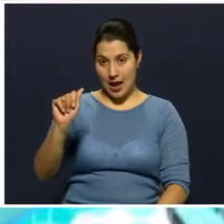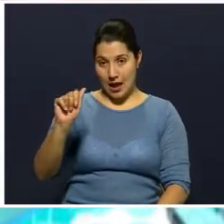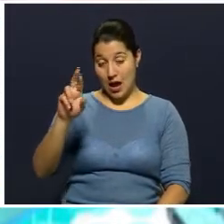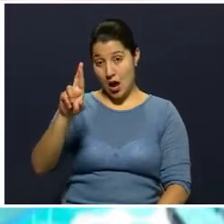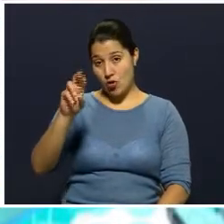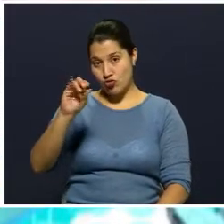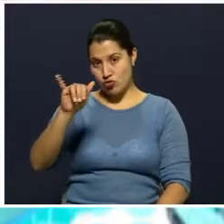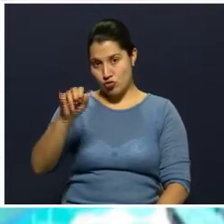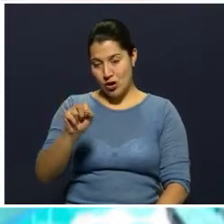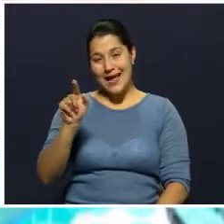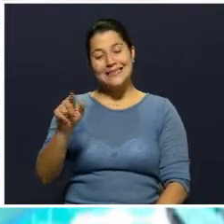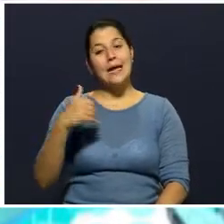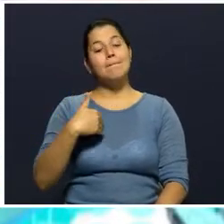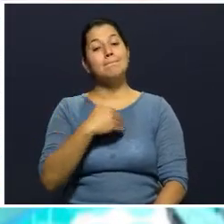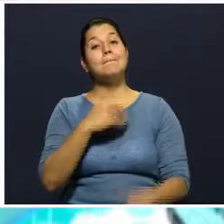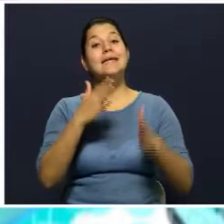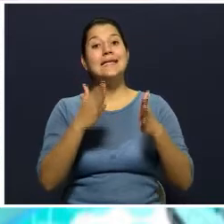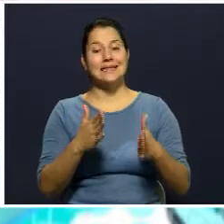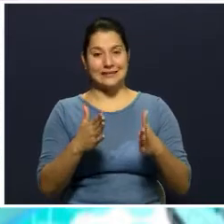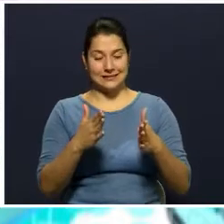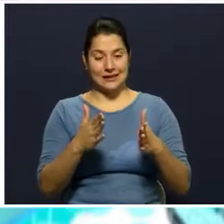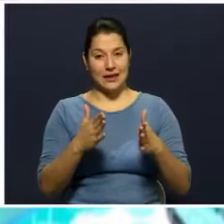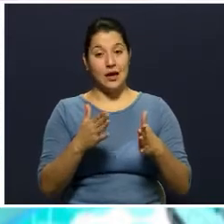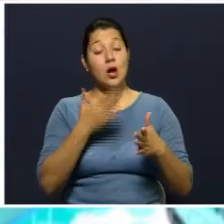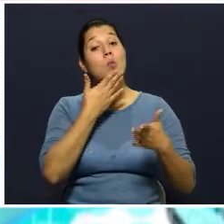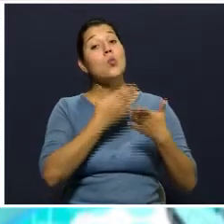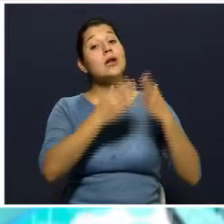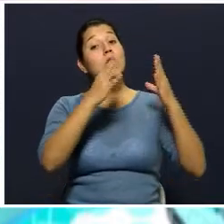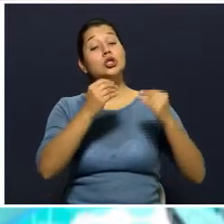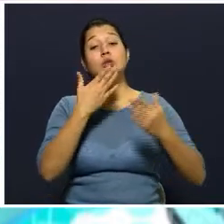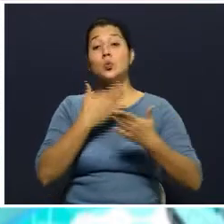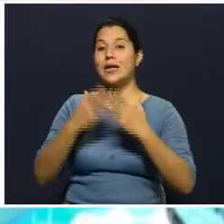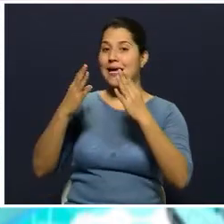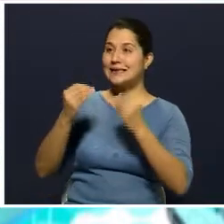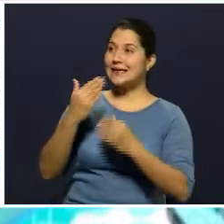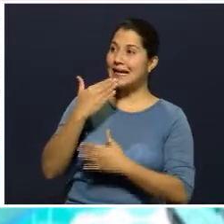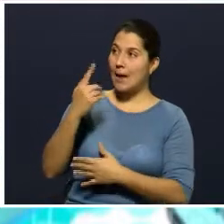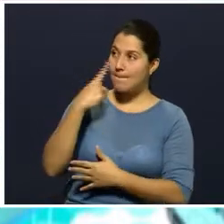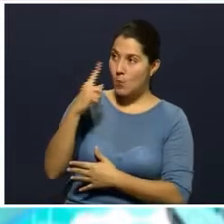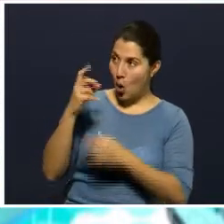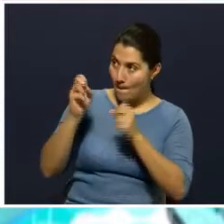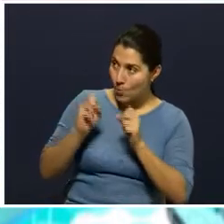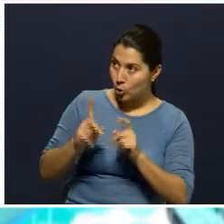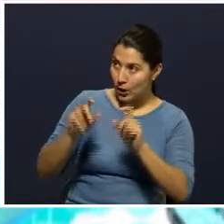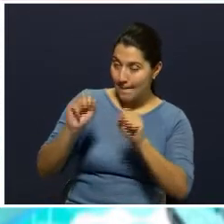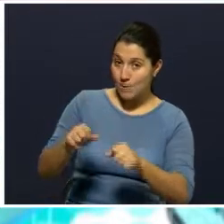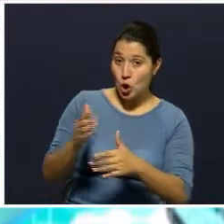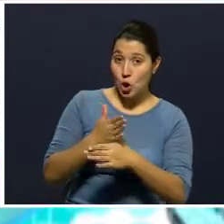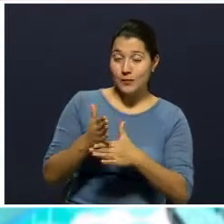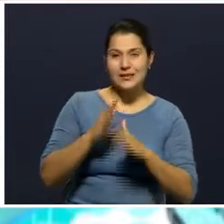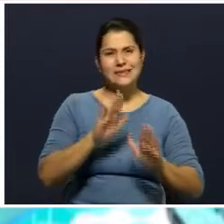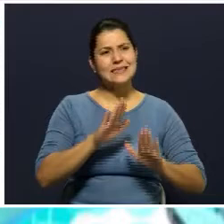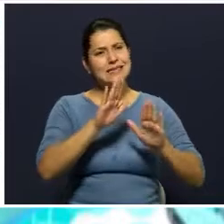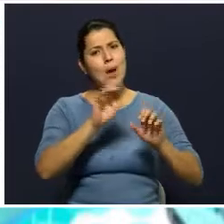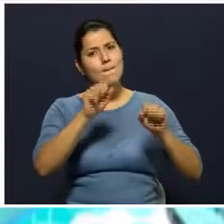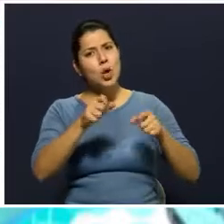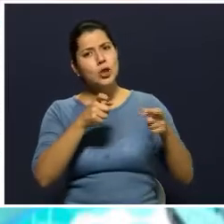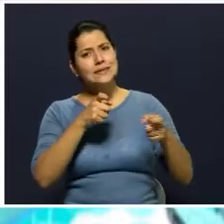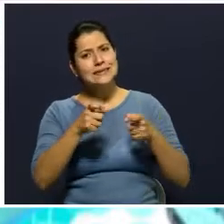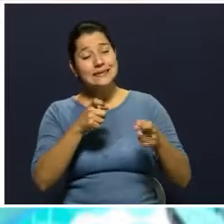Noticias. Buenas noches, muchísimas gracias por esta oportunidad de compartir. Excelente. Administrar